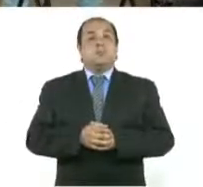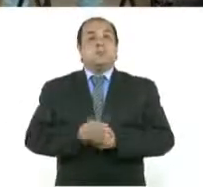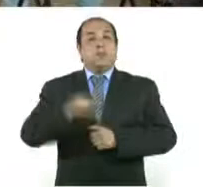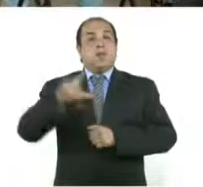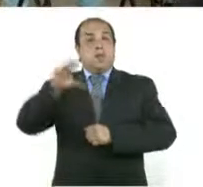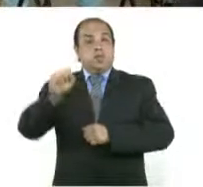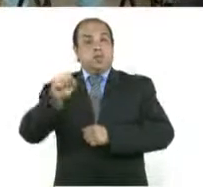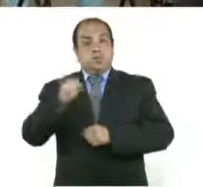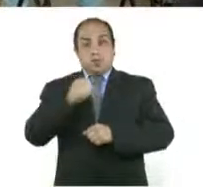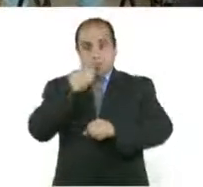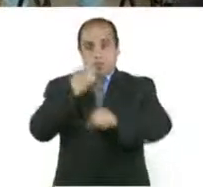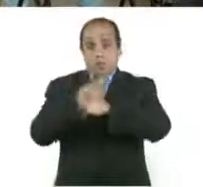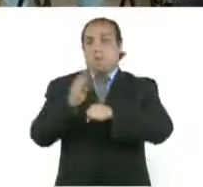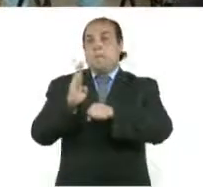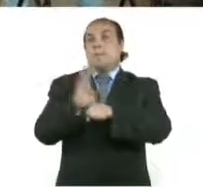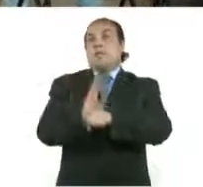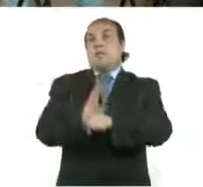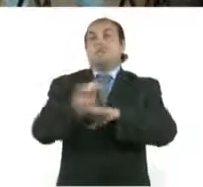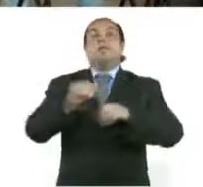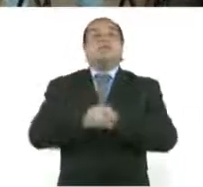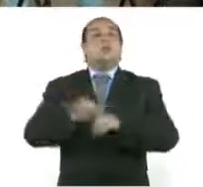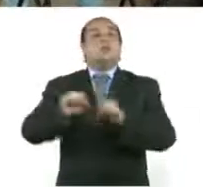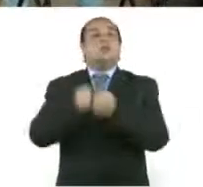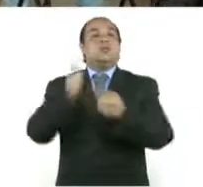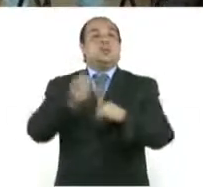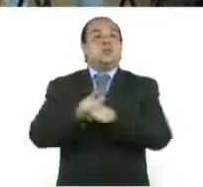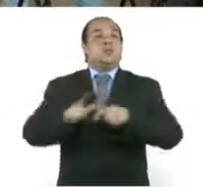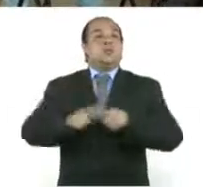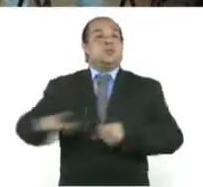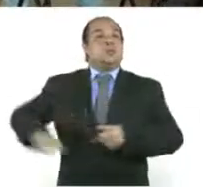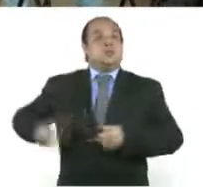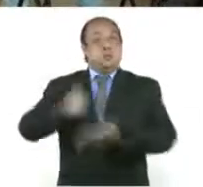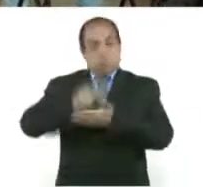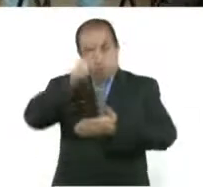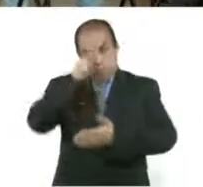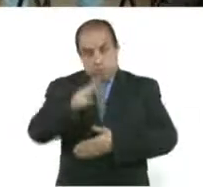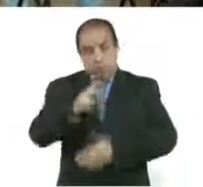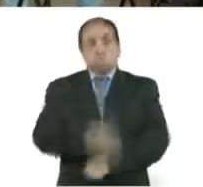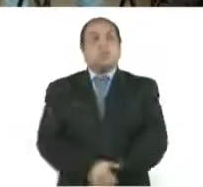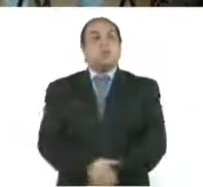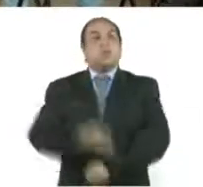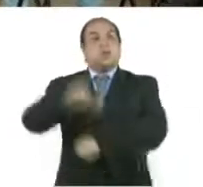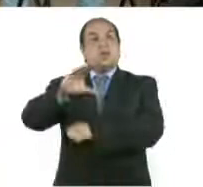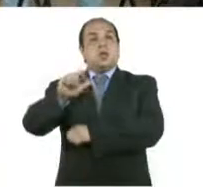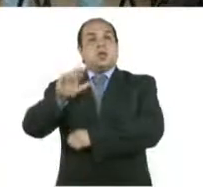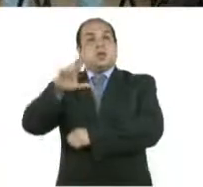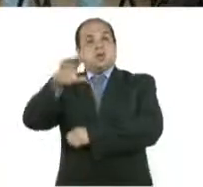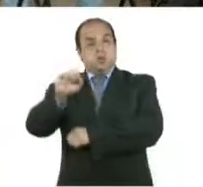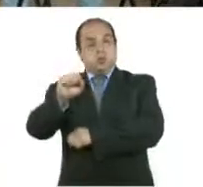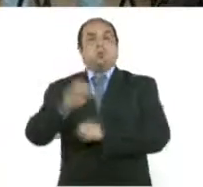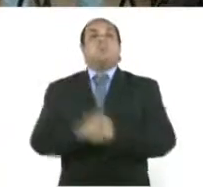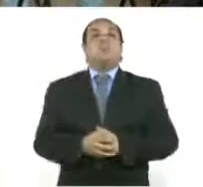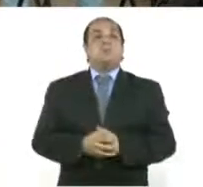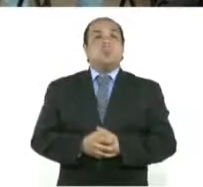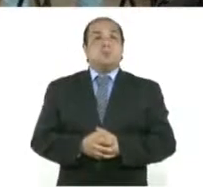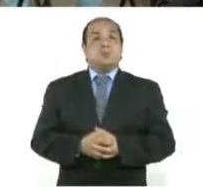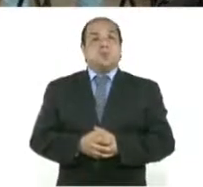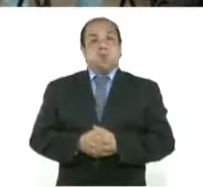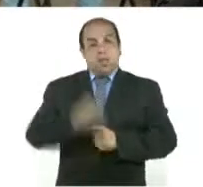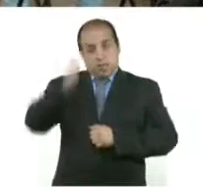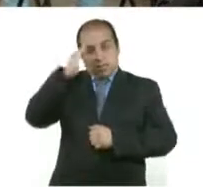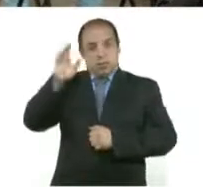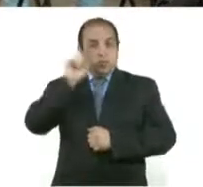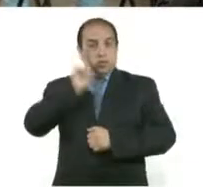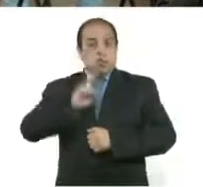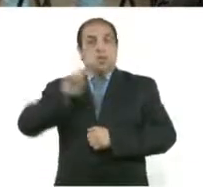de Bienestar Social del Gobierno de México, del Gobierno de la Ciudad de México, Carlos Ulloa, a la señora Nieves y al